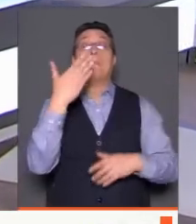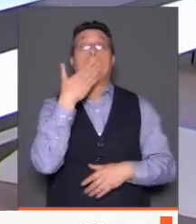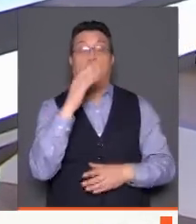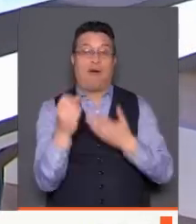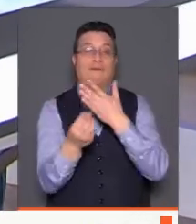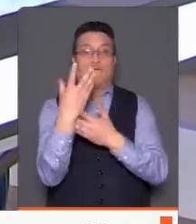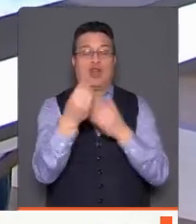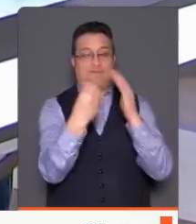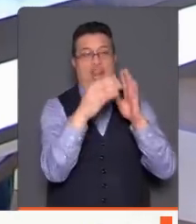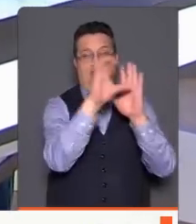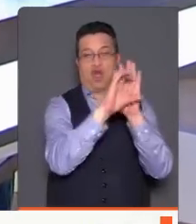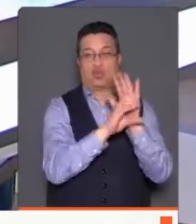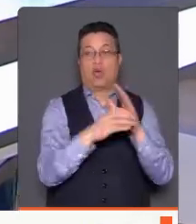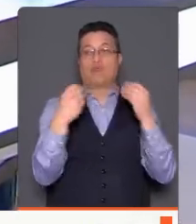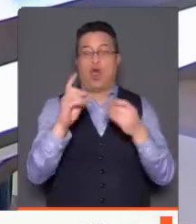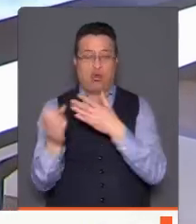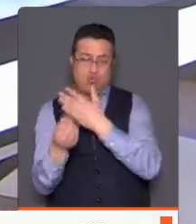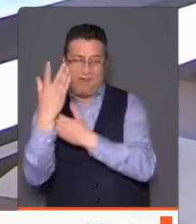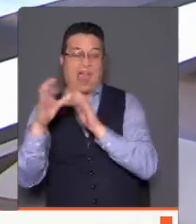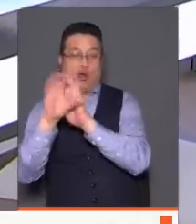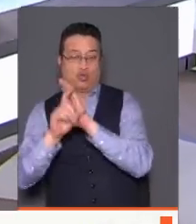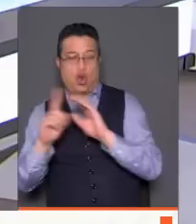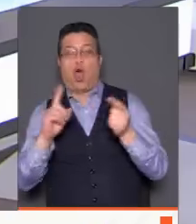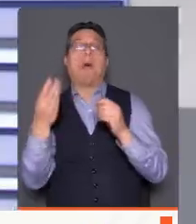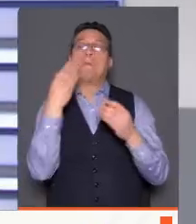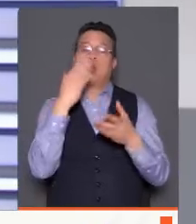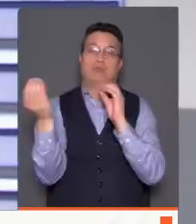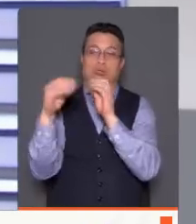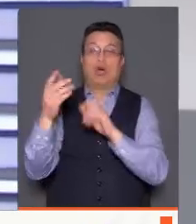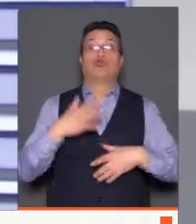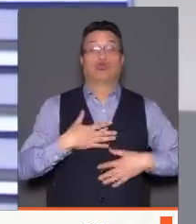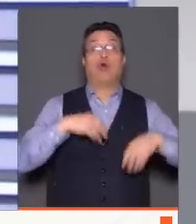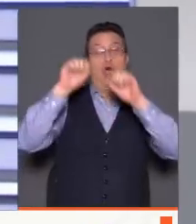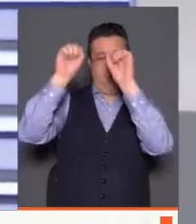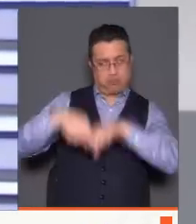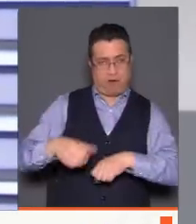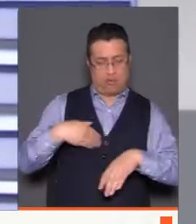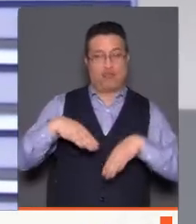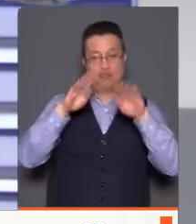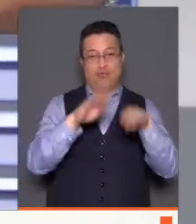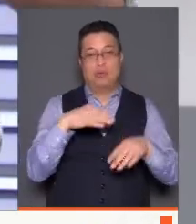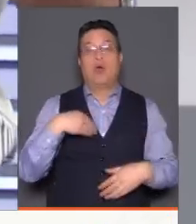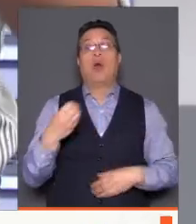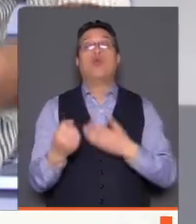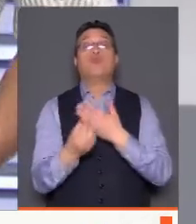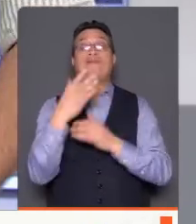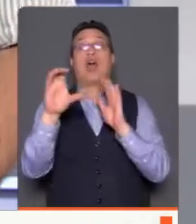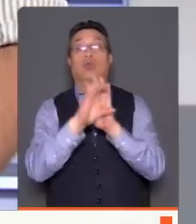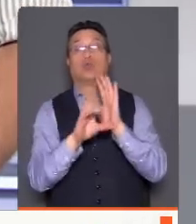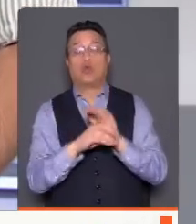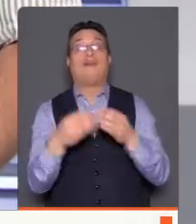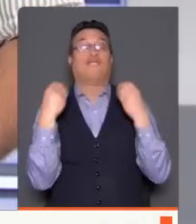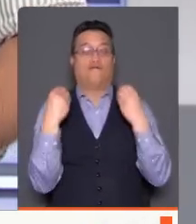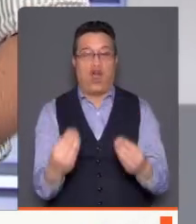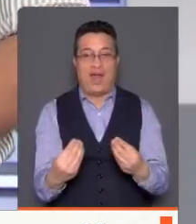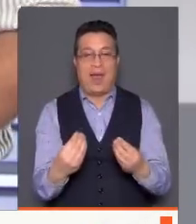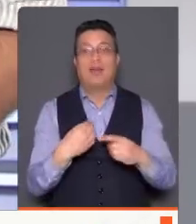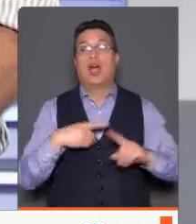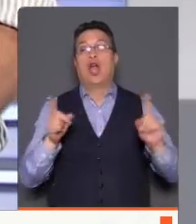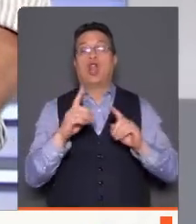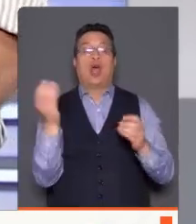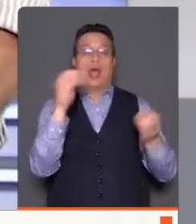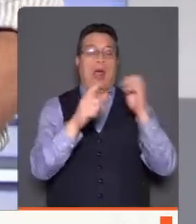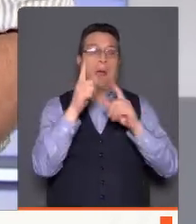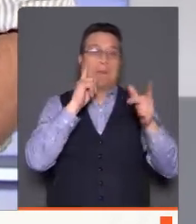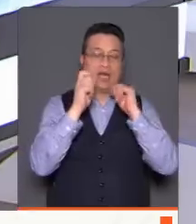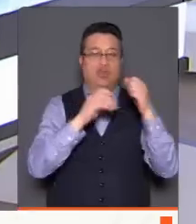constitución. Vamos a seguir debatiendo. Nueva y buena constitución. Y yo soy de los que voté apruebo, porque quiero que tengamos una nueva constitución, pero que sea buena. Ya. Y no que ponga en riesgo la base